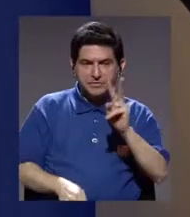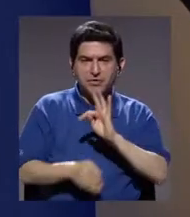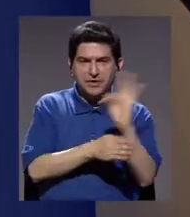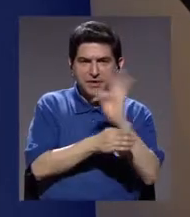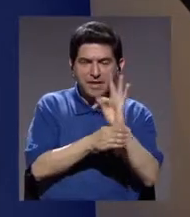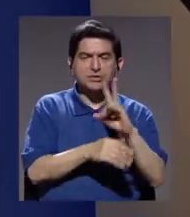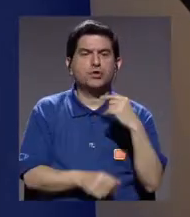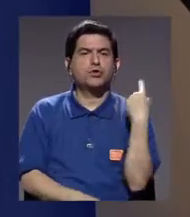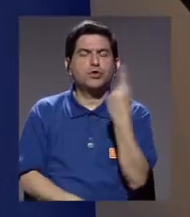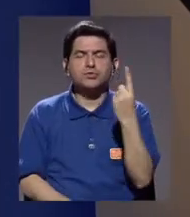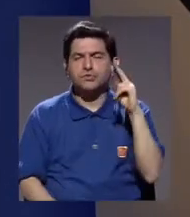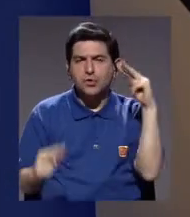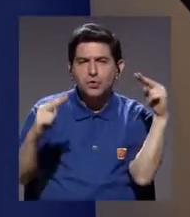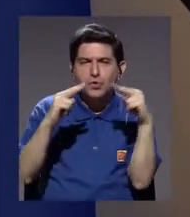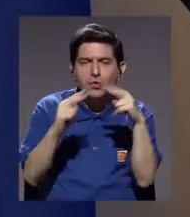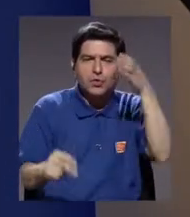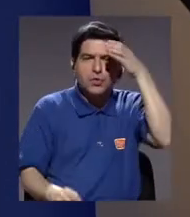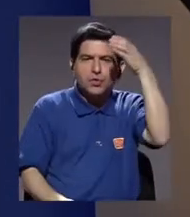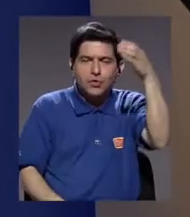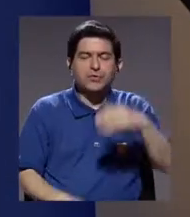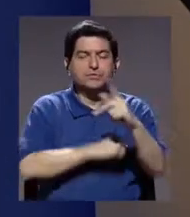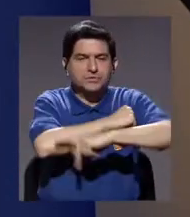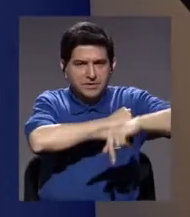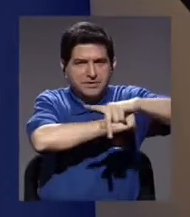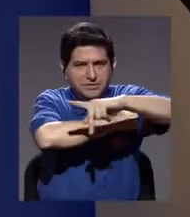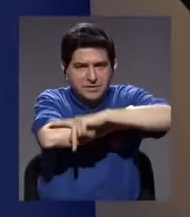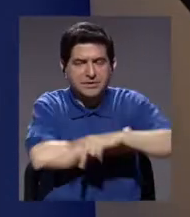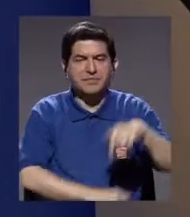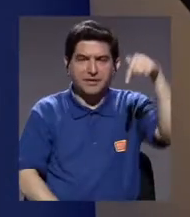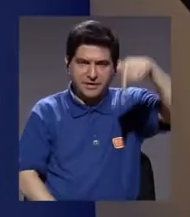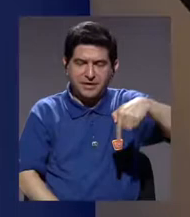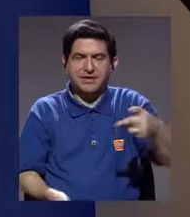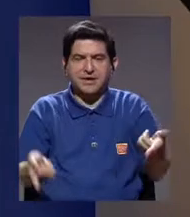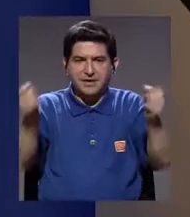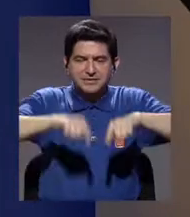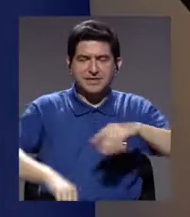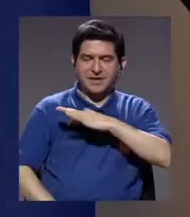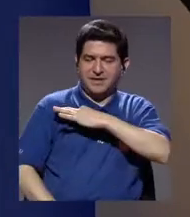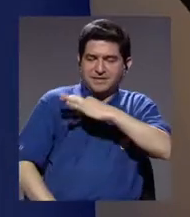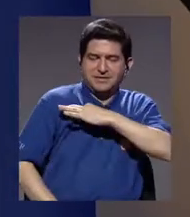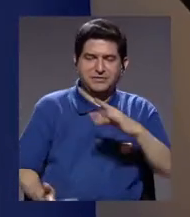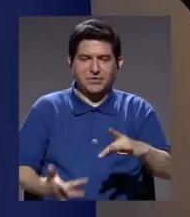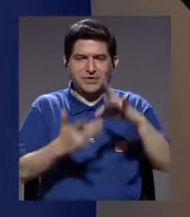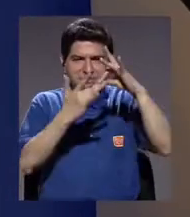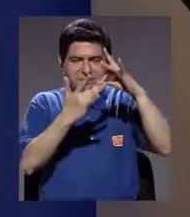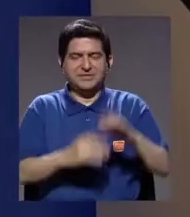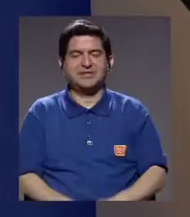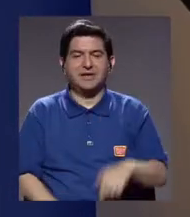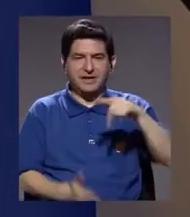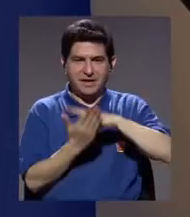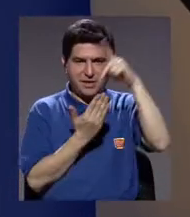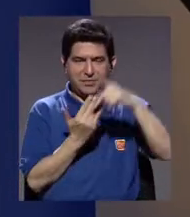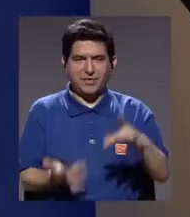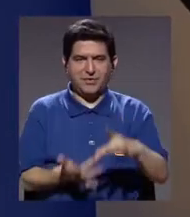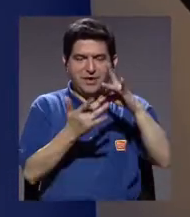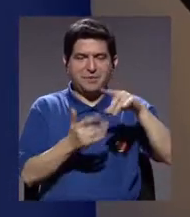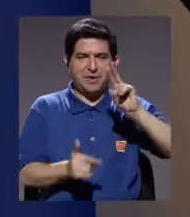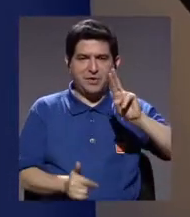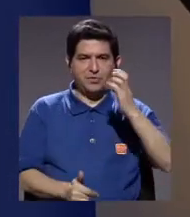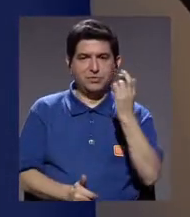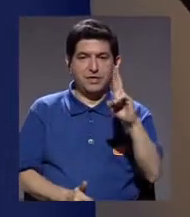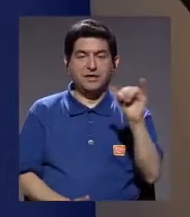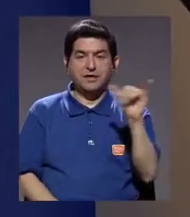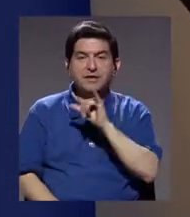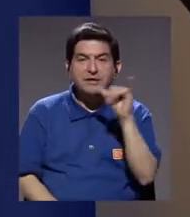un poquito no solamente conocer de la cultura del país que hoy tenemos de invitado especial, en Especiales Universidad de Costa Rica, sino también,